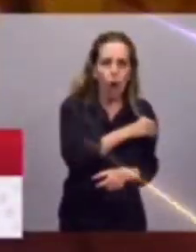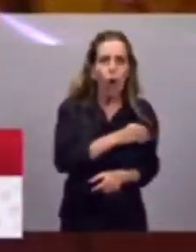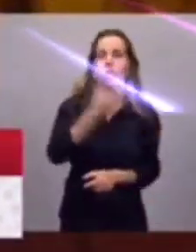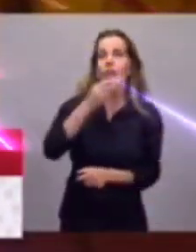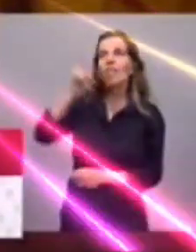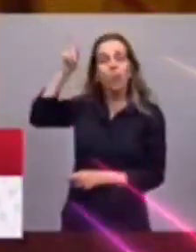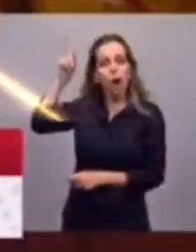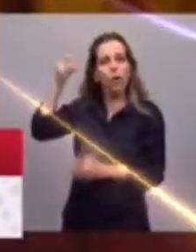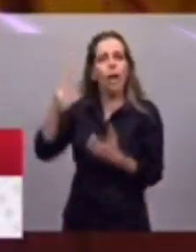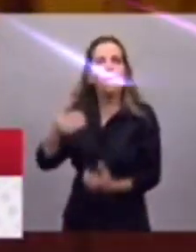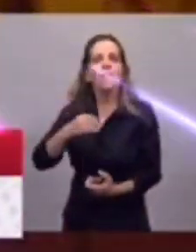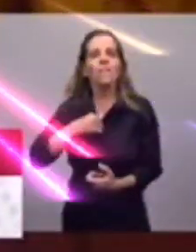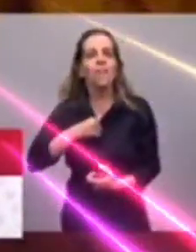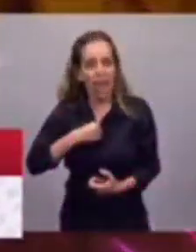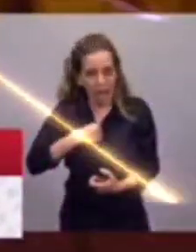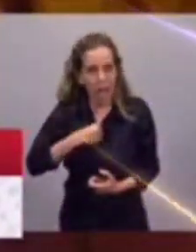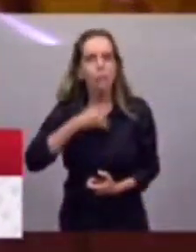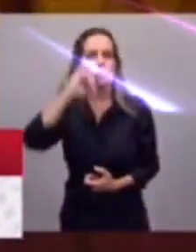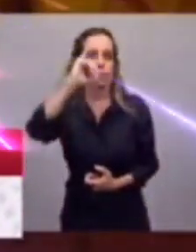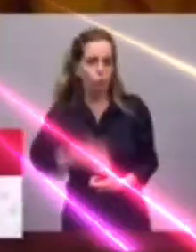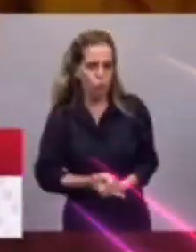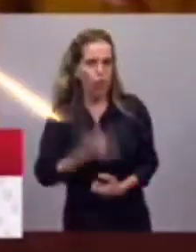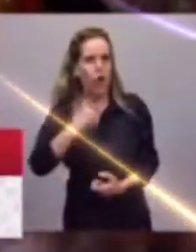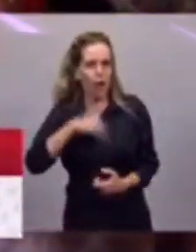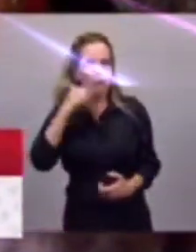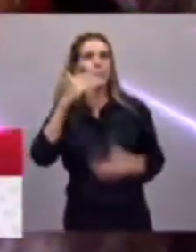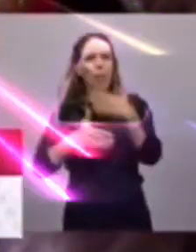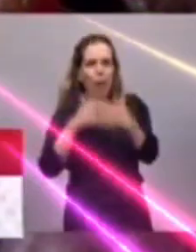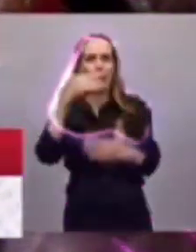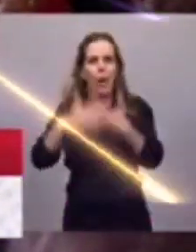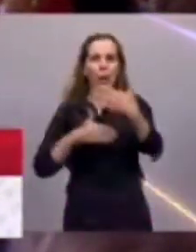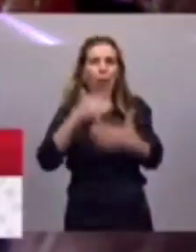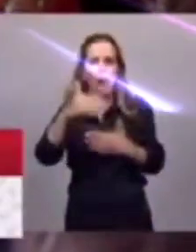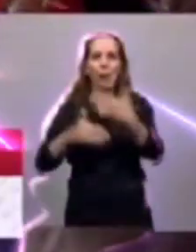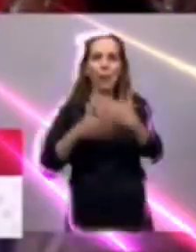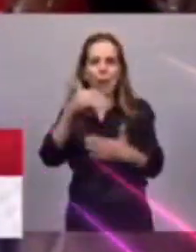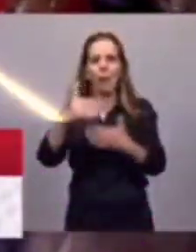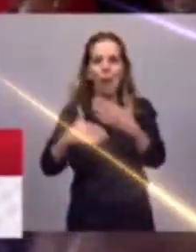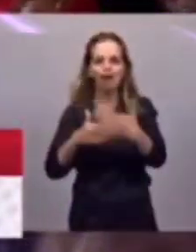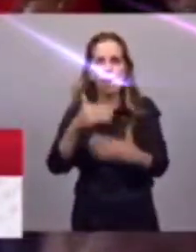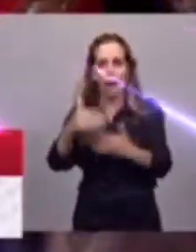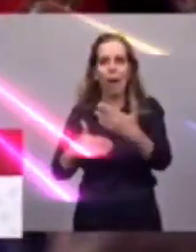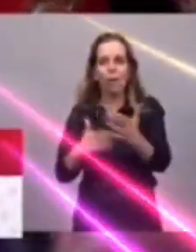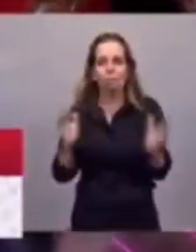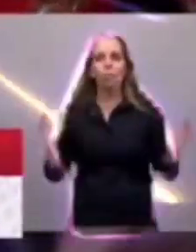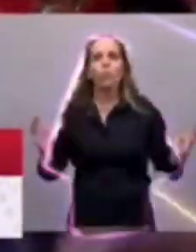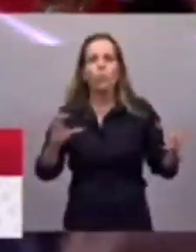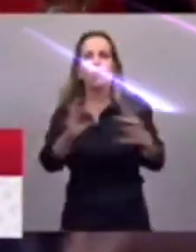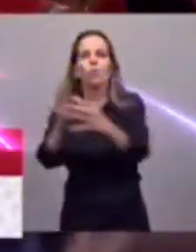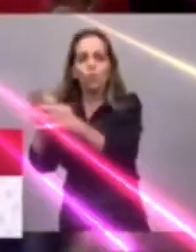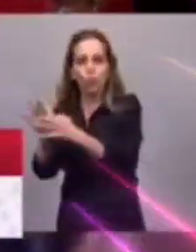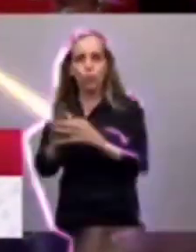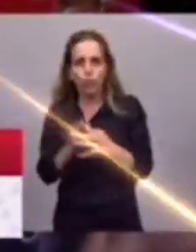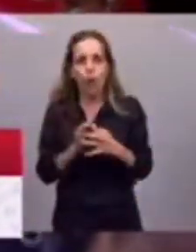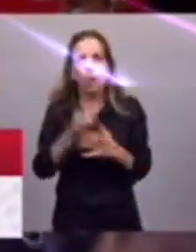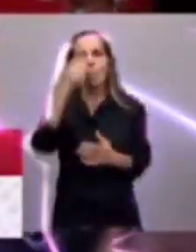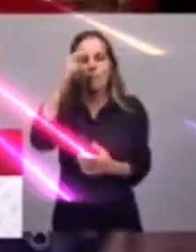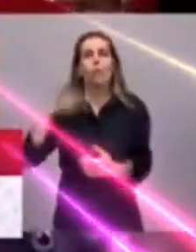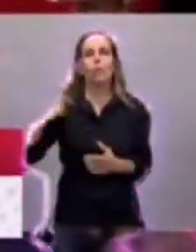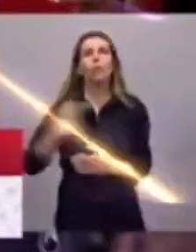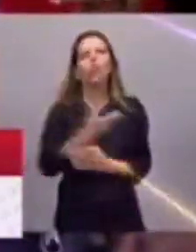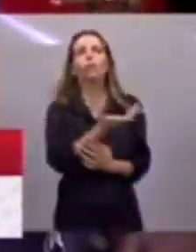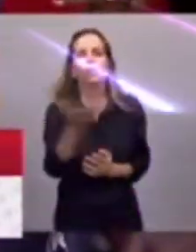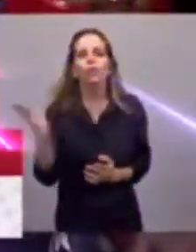fe que nos vamos a poner de pie todos juntos para poder construir una sociedad